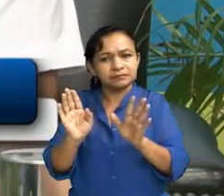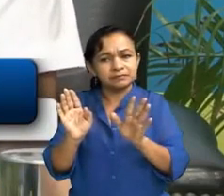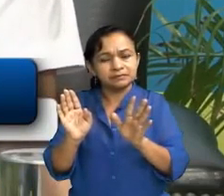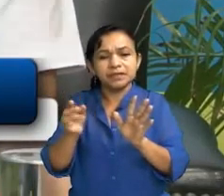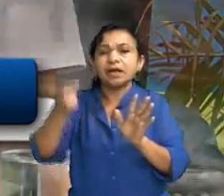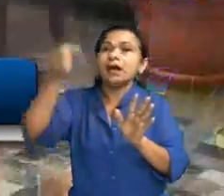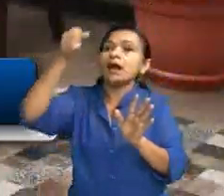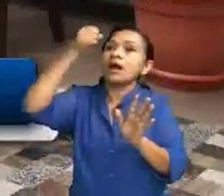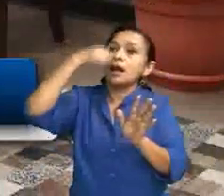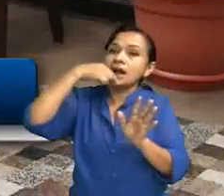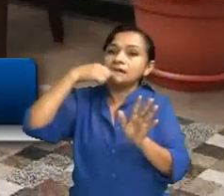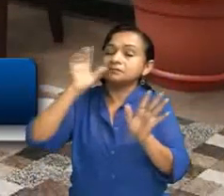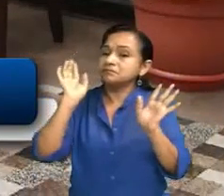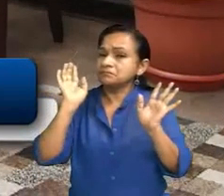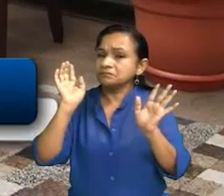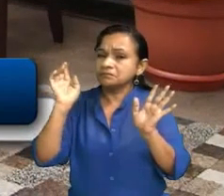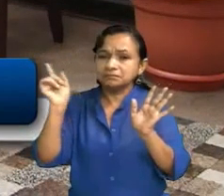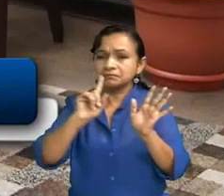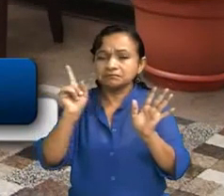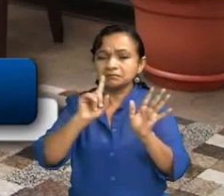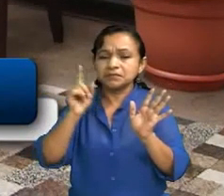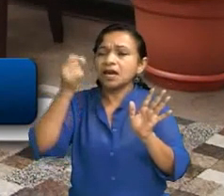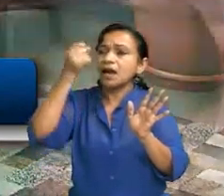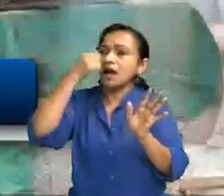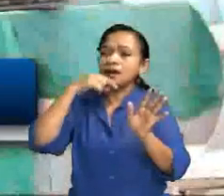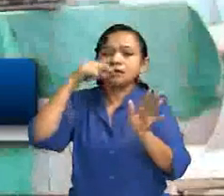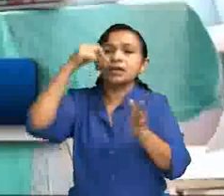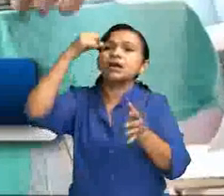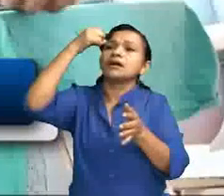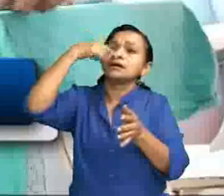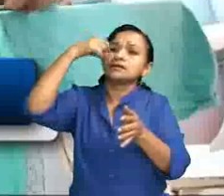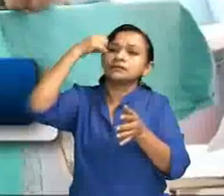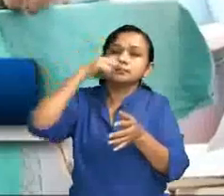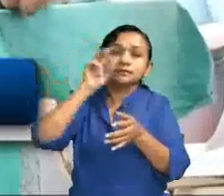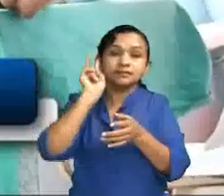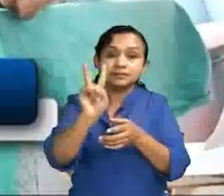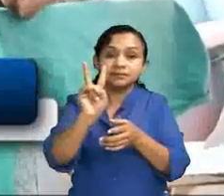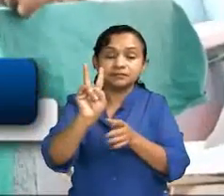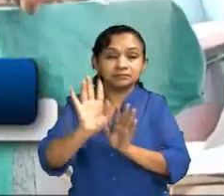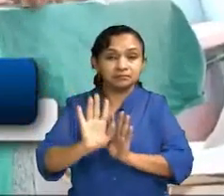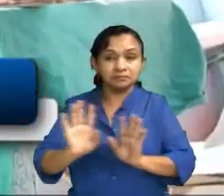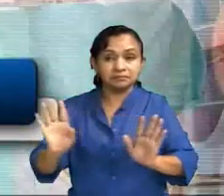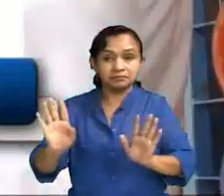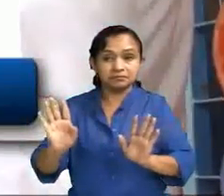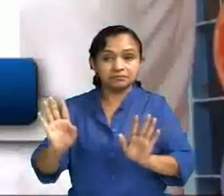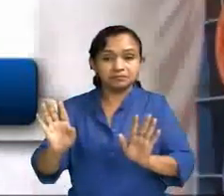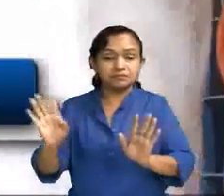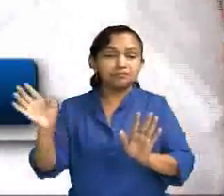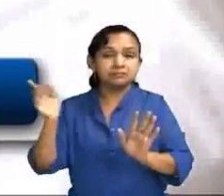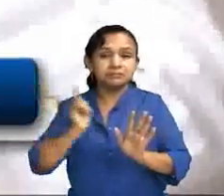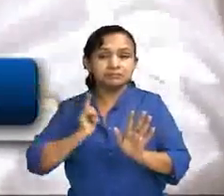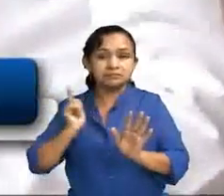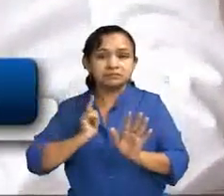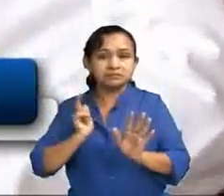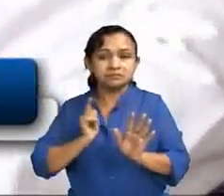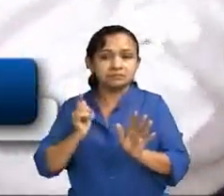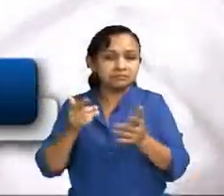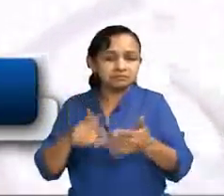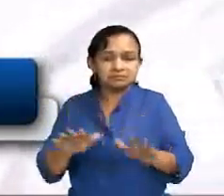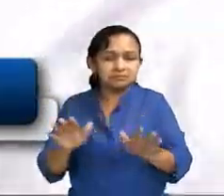oral. Entonces, es en la boquita, son 2 gotitas las que se le dan. Entonces los síntomas que presentan son